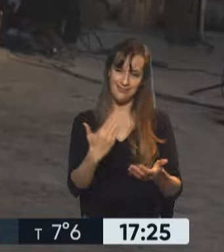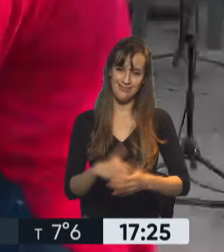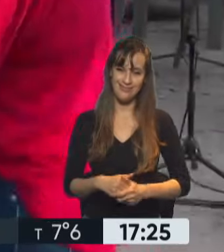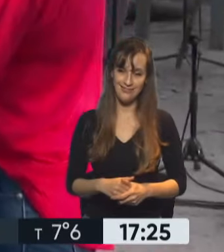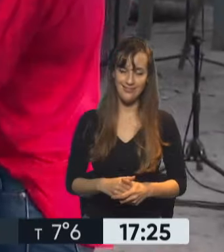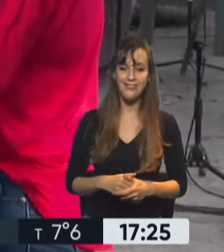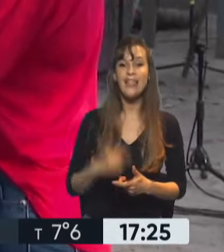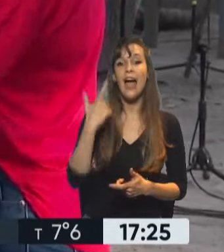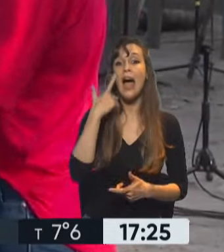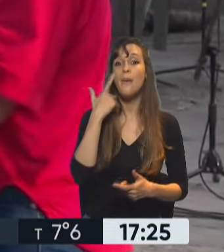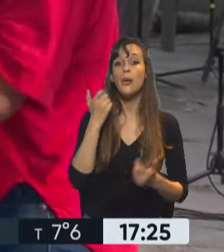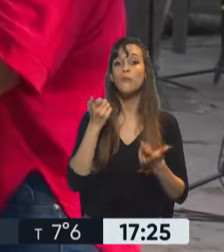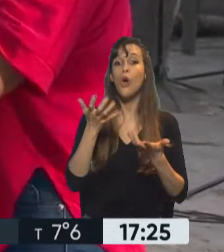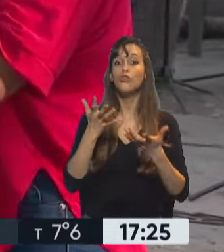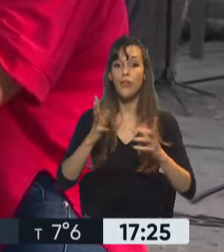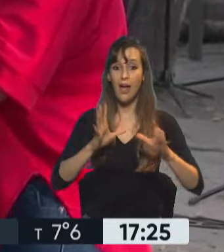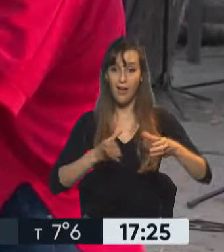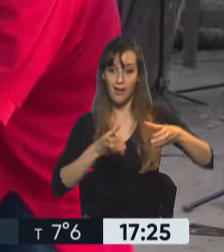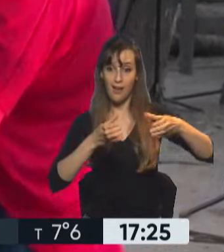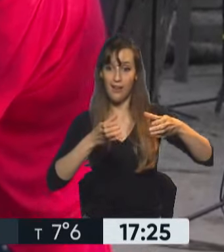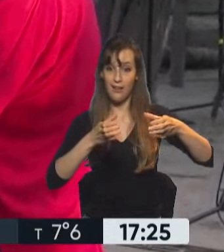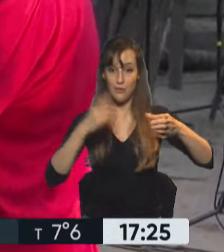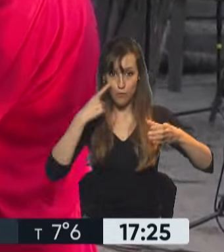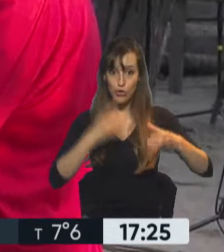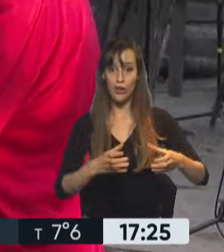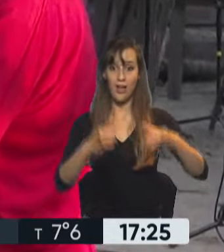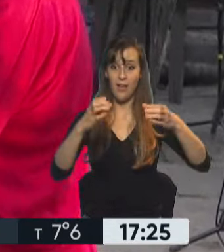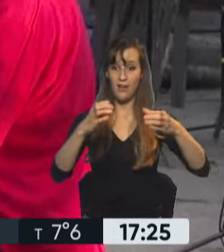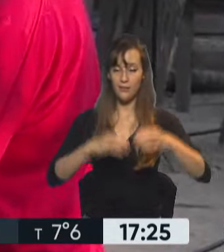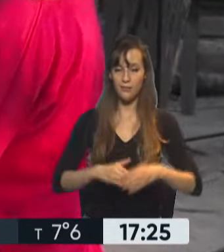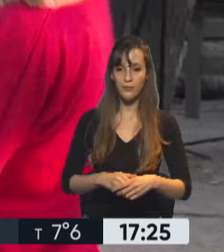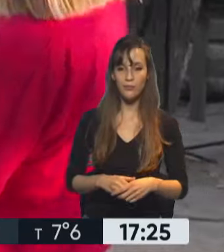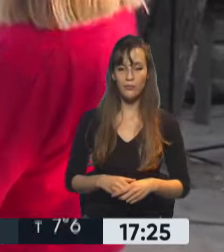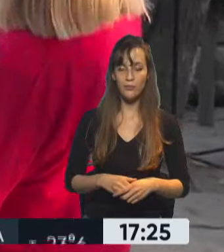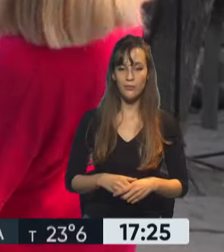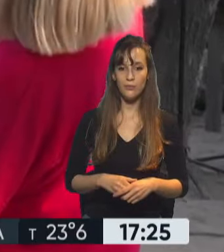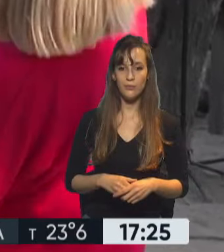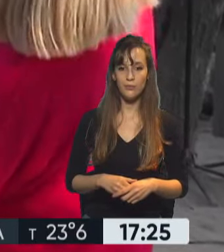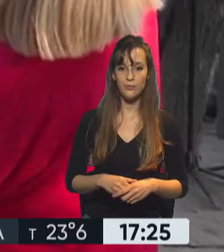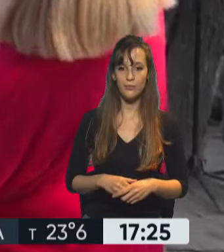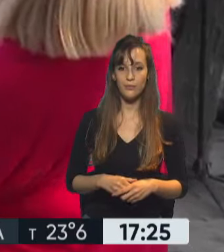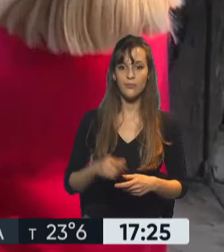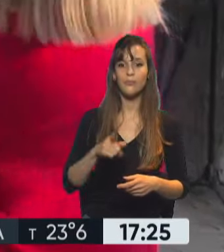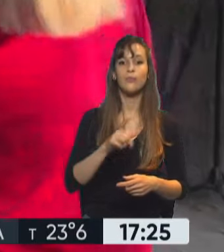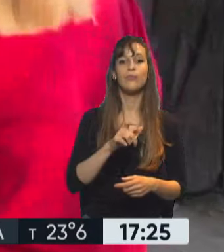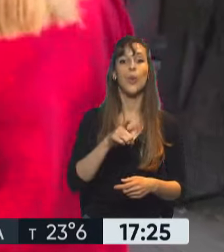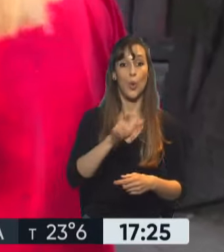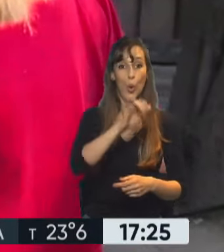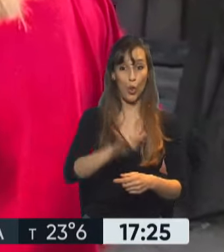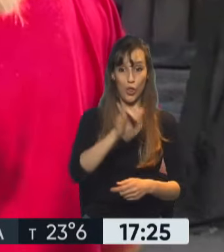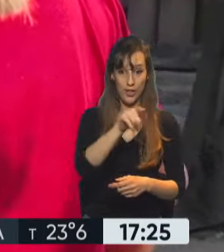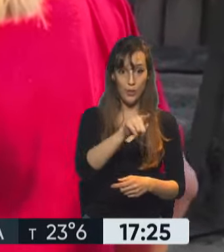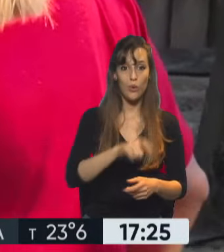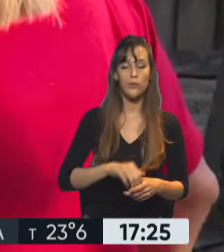A ver, mostralo a cámara, Goico. Cuando atajaste. Mostralo a cámara. A ver. Ahí estás, explícale, Froilán. Bueno, y